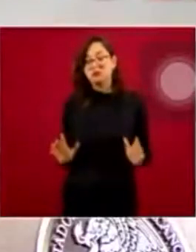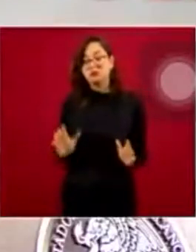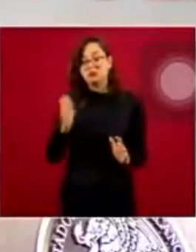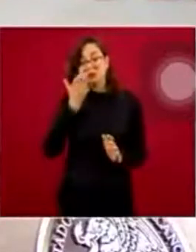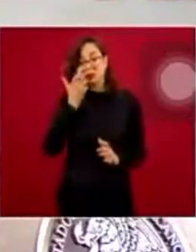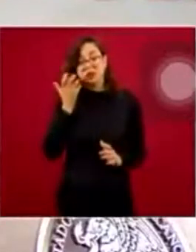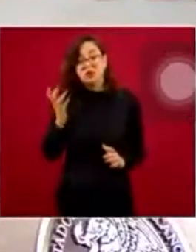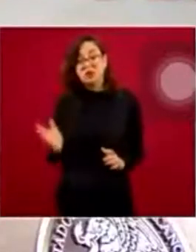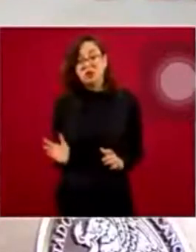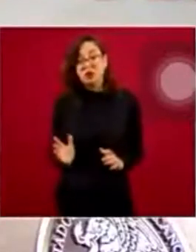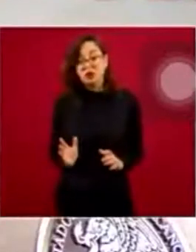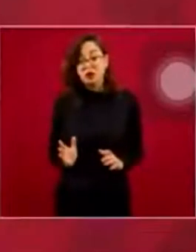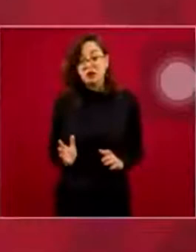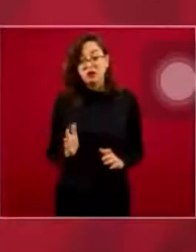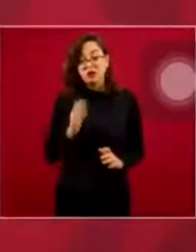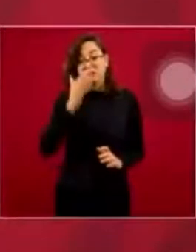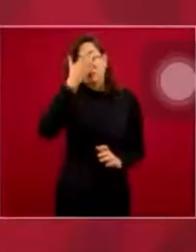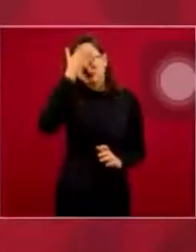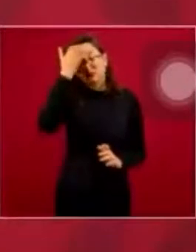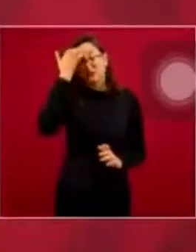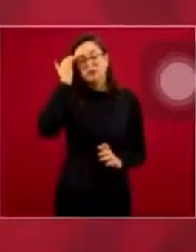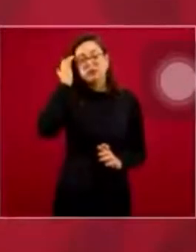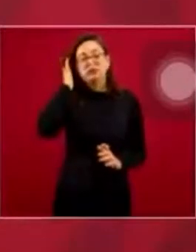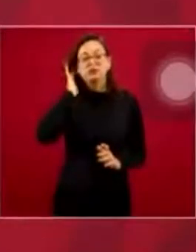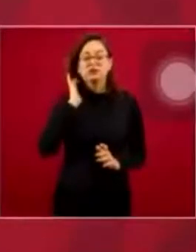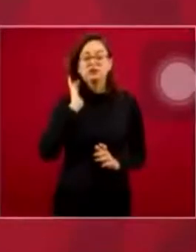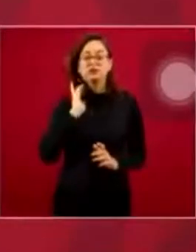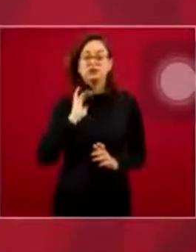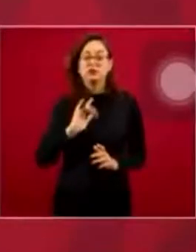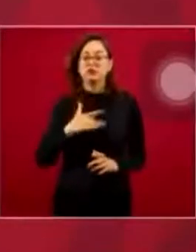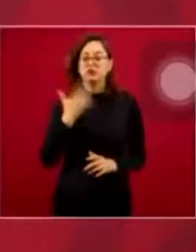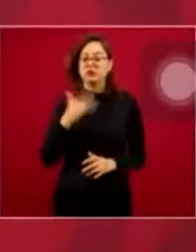Si no alcanza el tiempo,